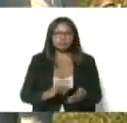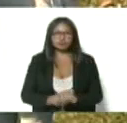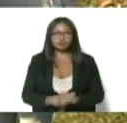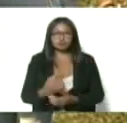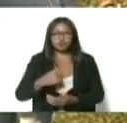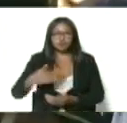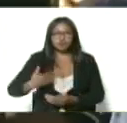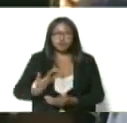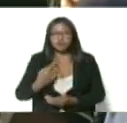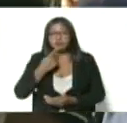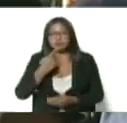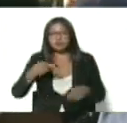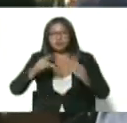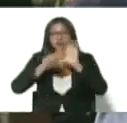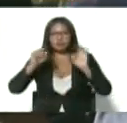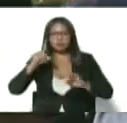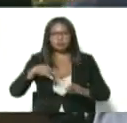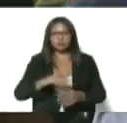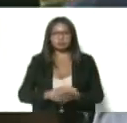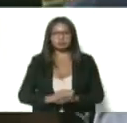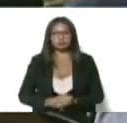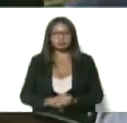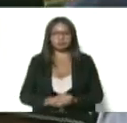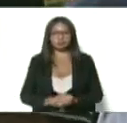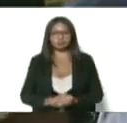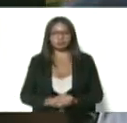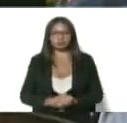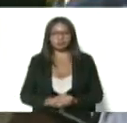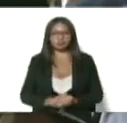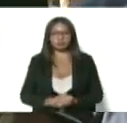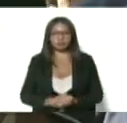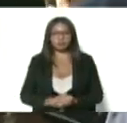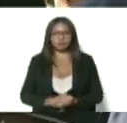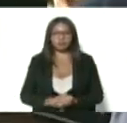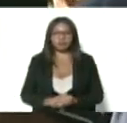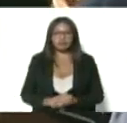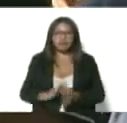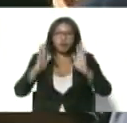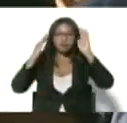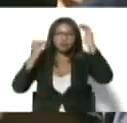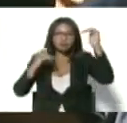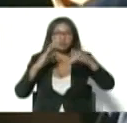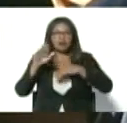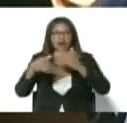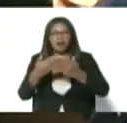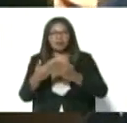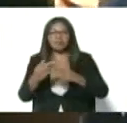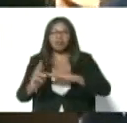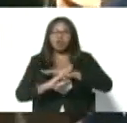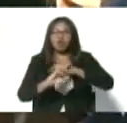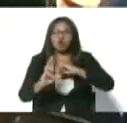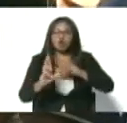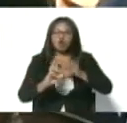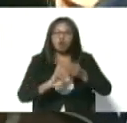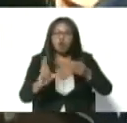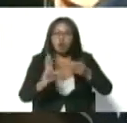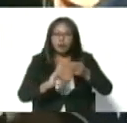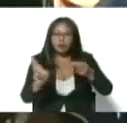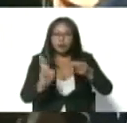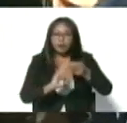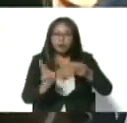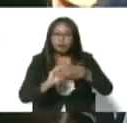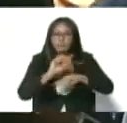decir presidente que tenemos atención hasta en los roques cumpliendo con todos los parámetros